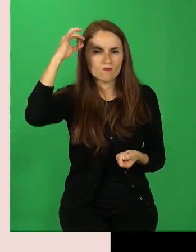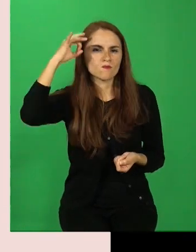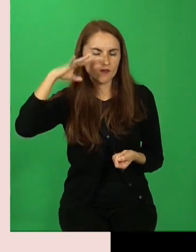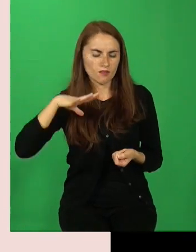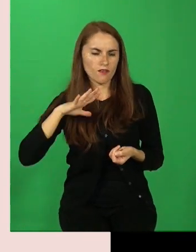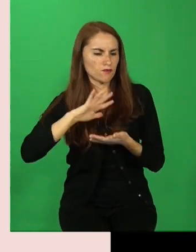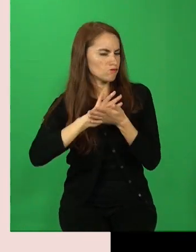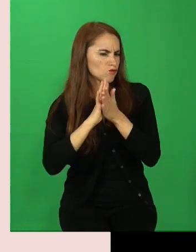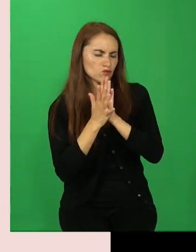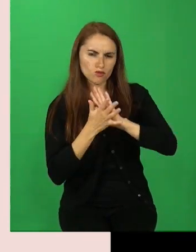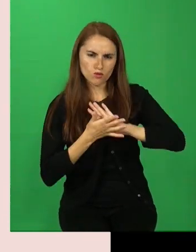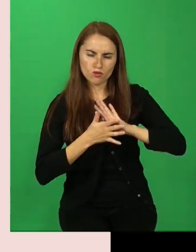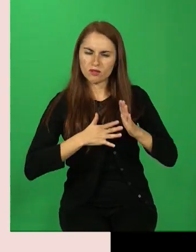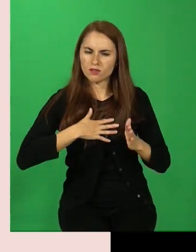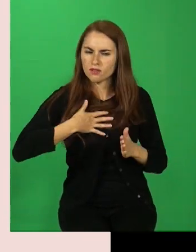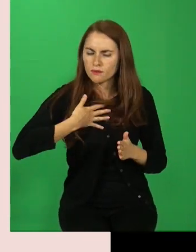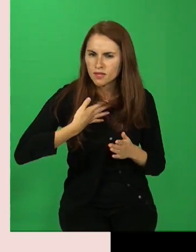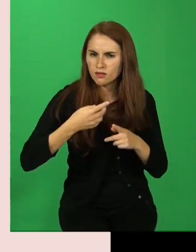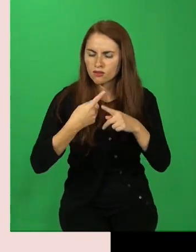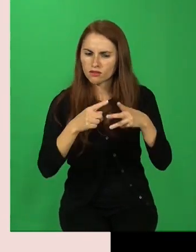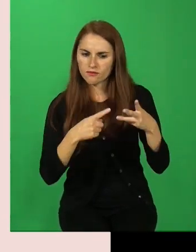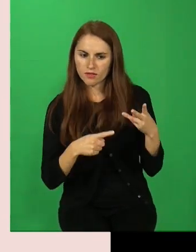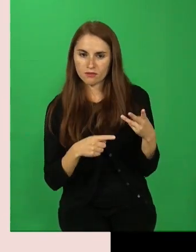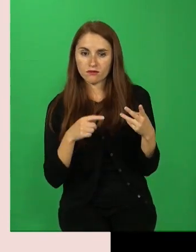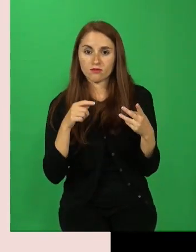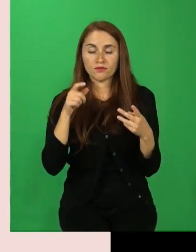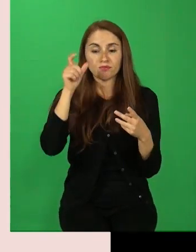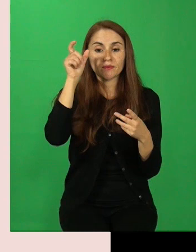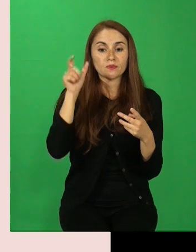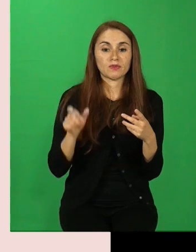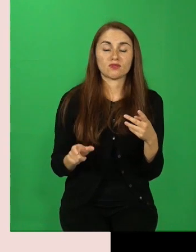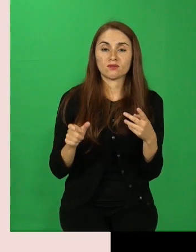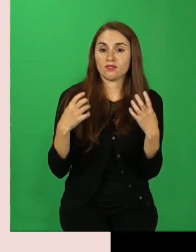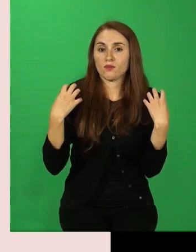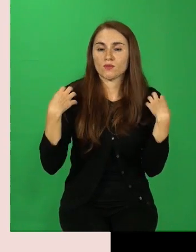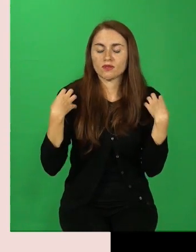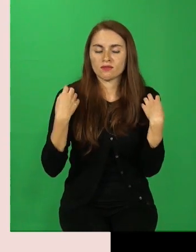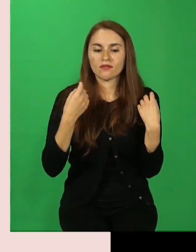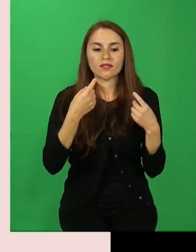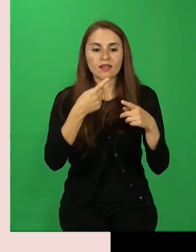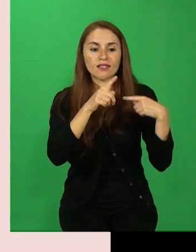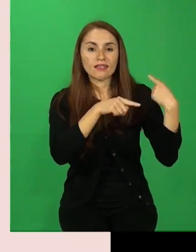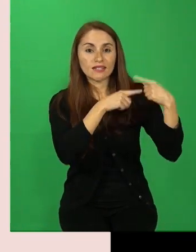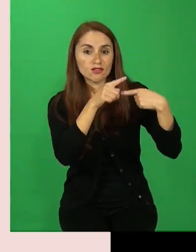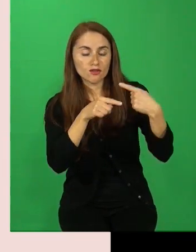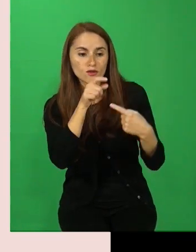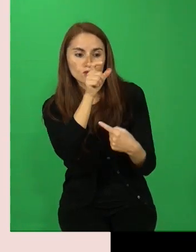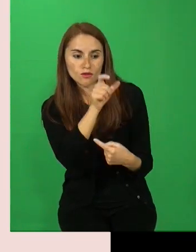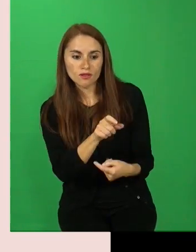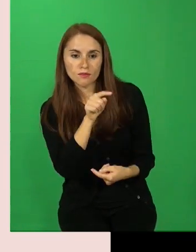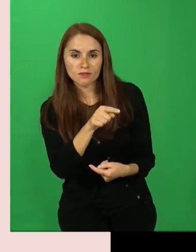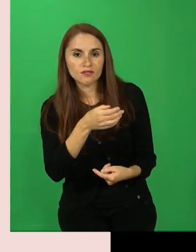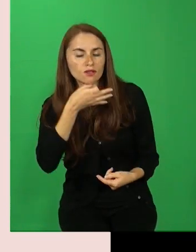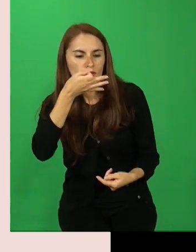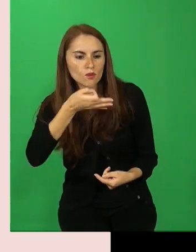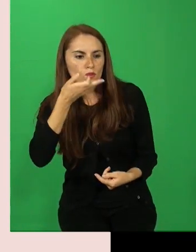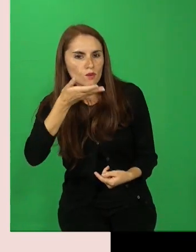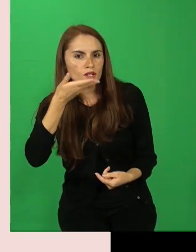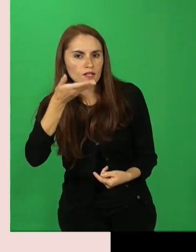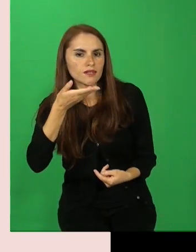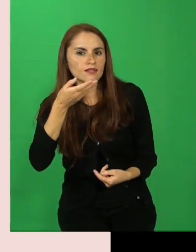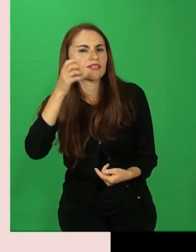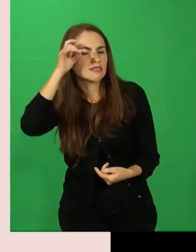Él primero me cuenta la historia de otros personajes, no se incluye en la narración, pero es el único narrador